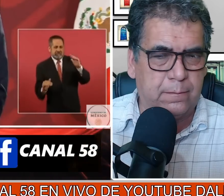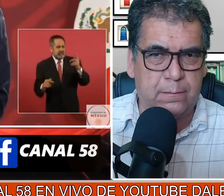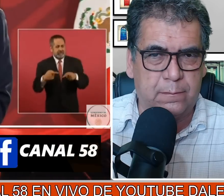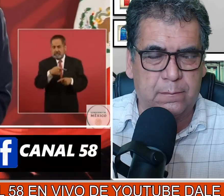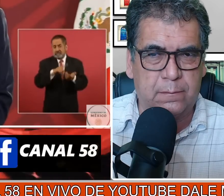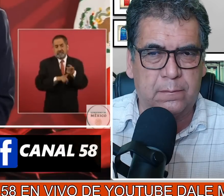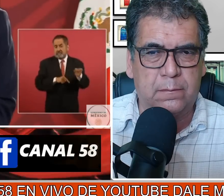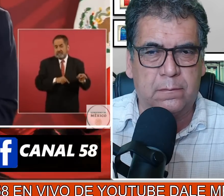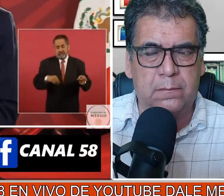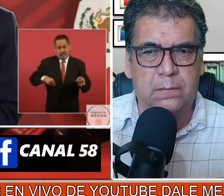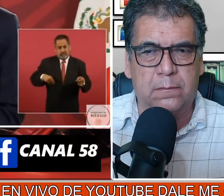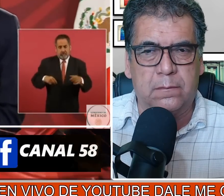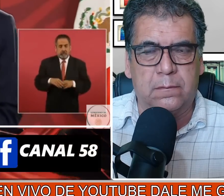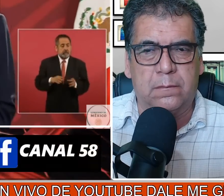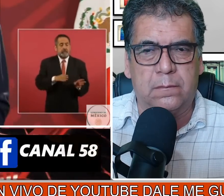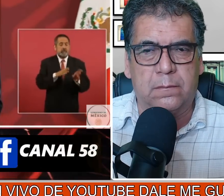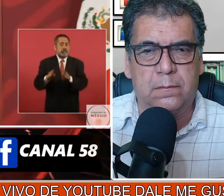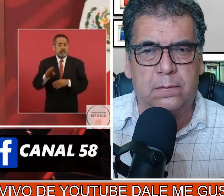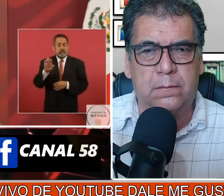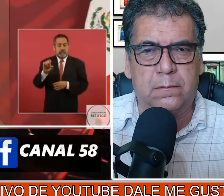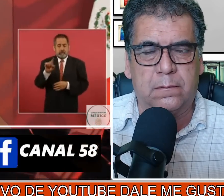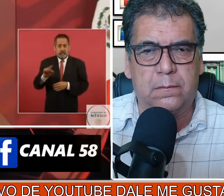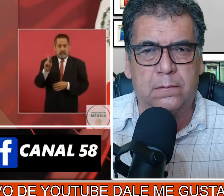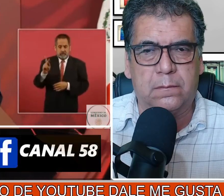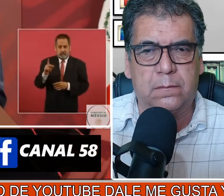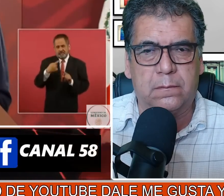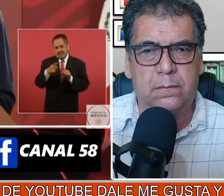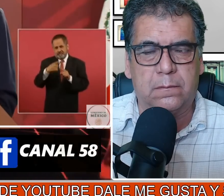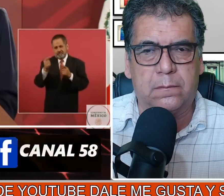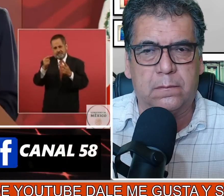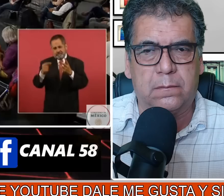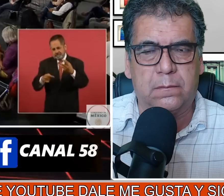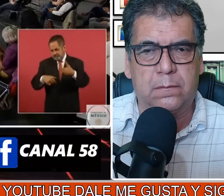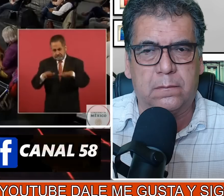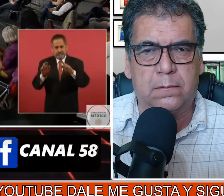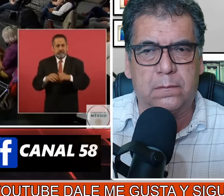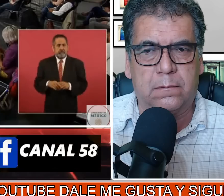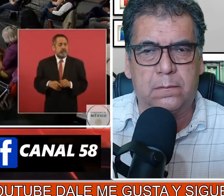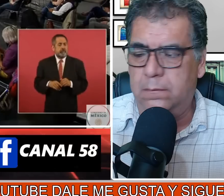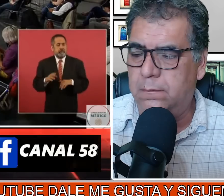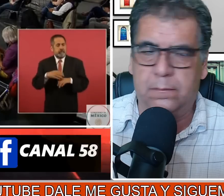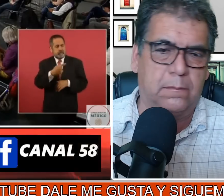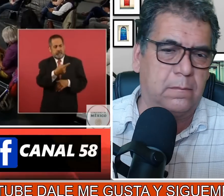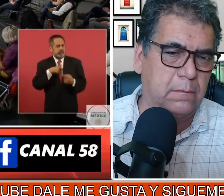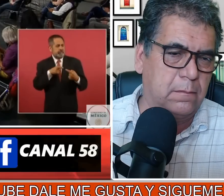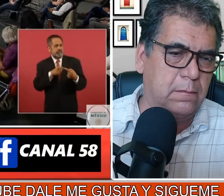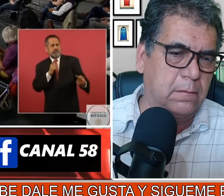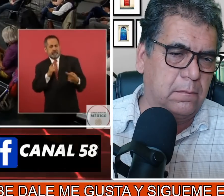En el caso de Zedillo, entre otras cosas, ¿por qué tenemos